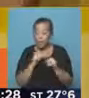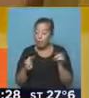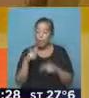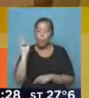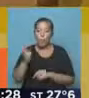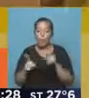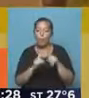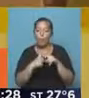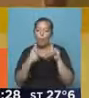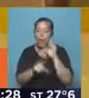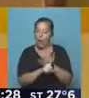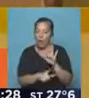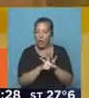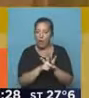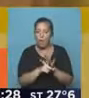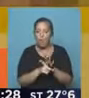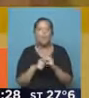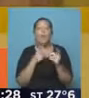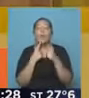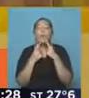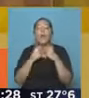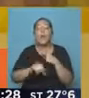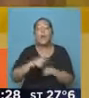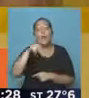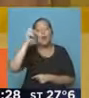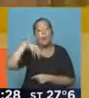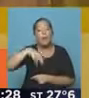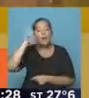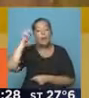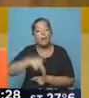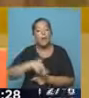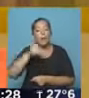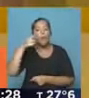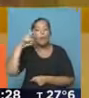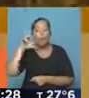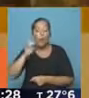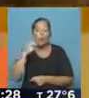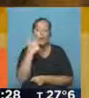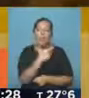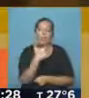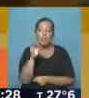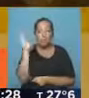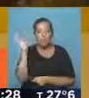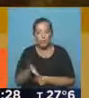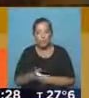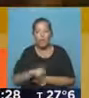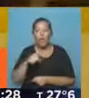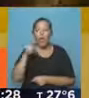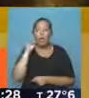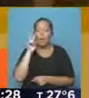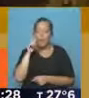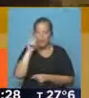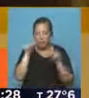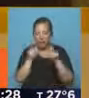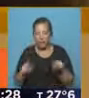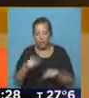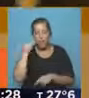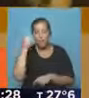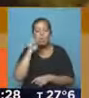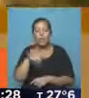hasta donde hubo sondeos ganaba lenin moreno con un treinta y tantos ahora vamos a ver una placa con eso también y no le